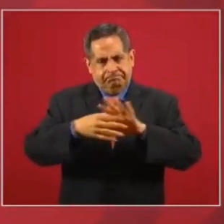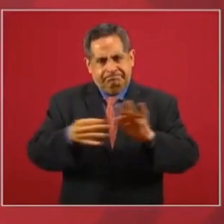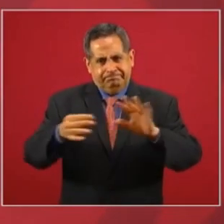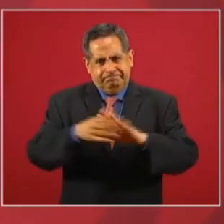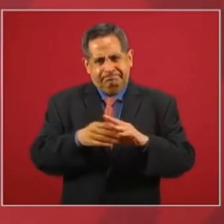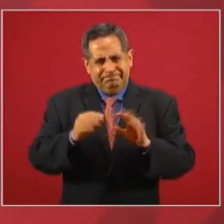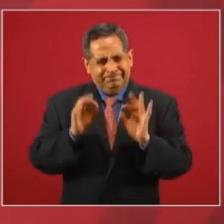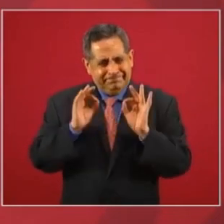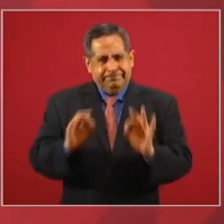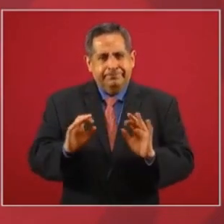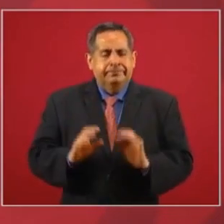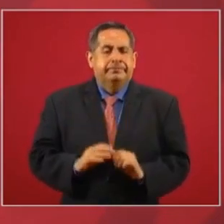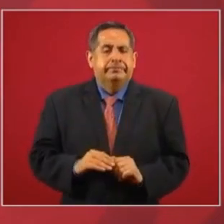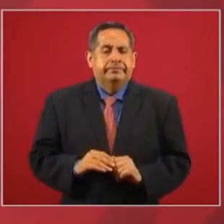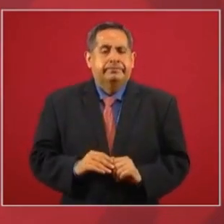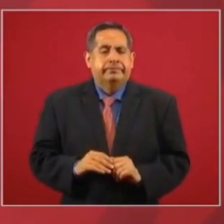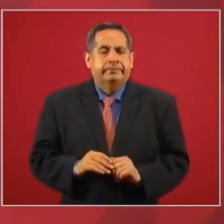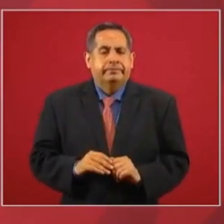de modo que